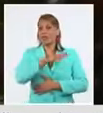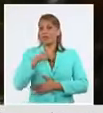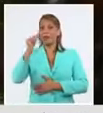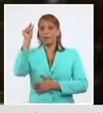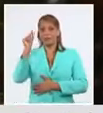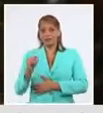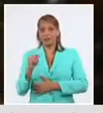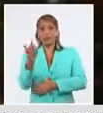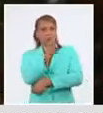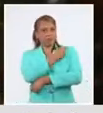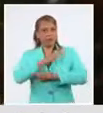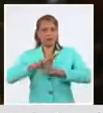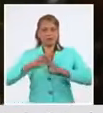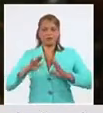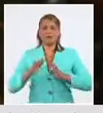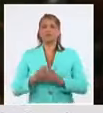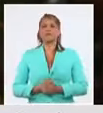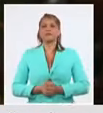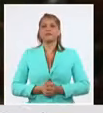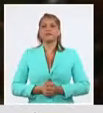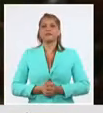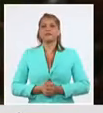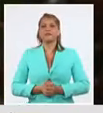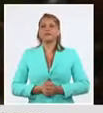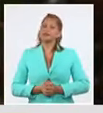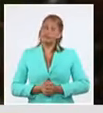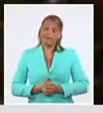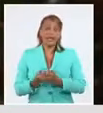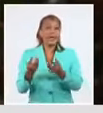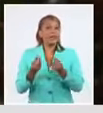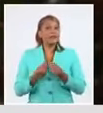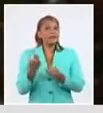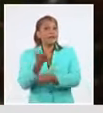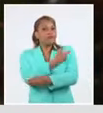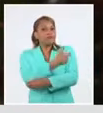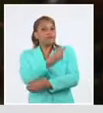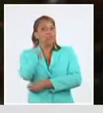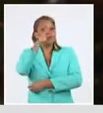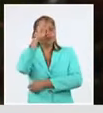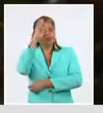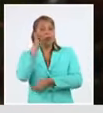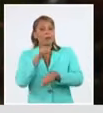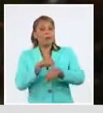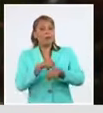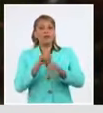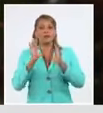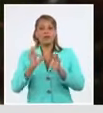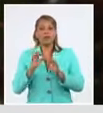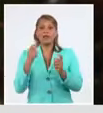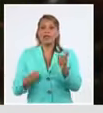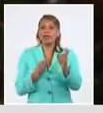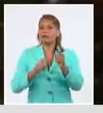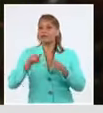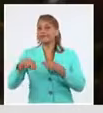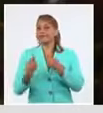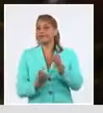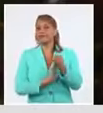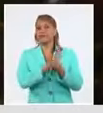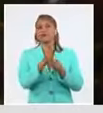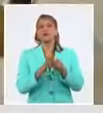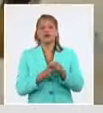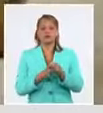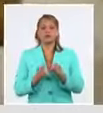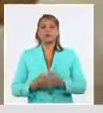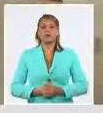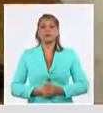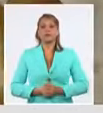pacientes venezolanos al poder recibir esta dosis nuestra de cubanía en medio de este terrible proceso que ocurre a través de la